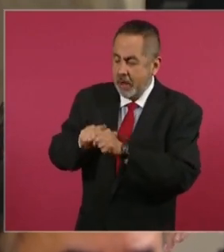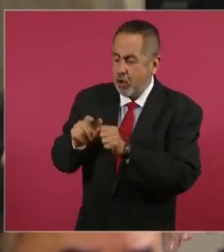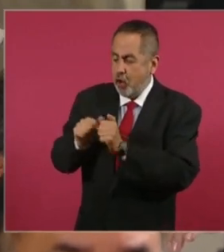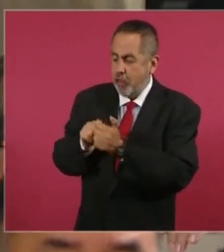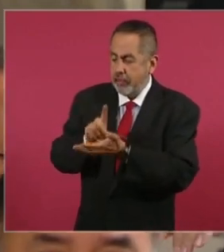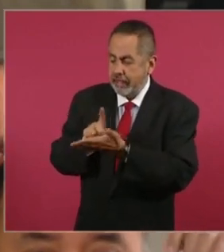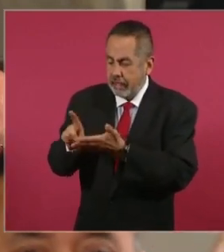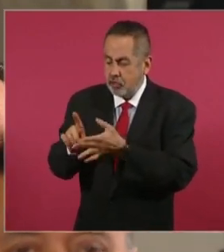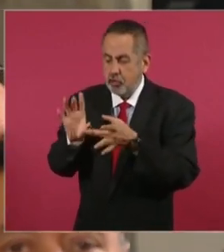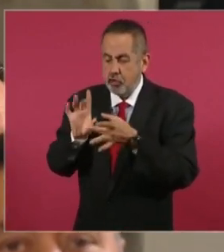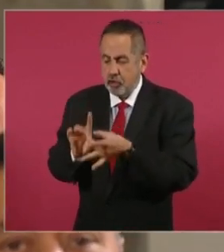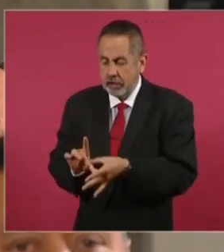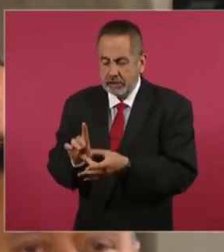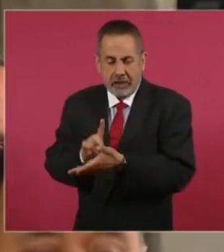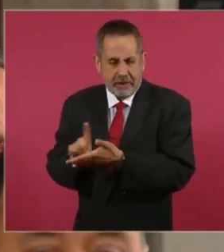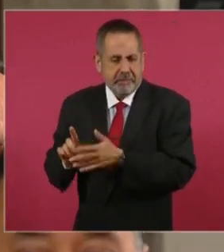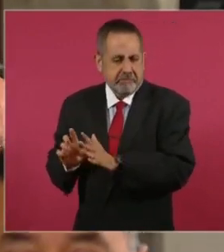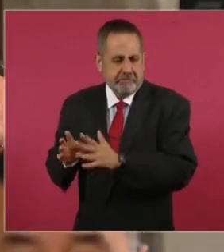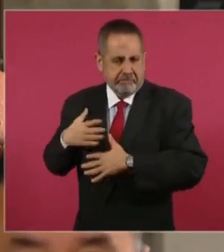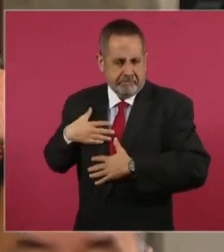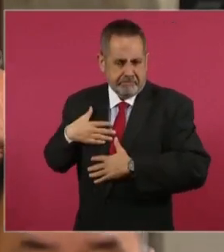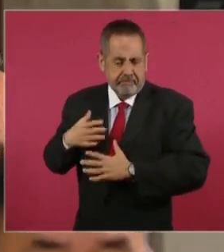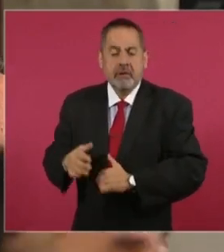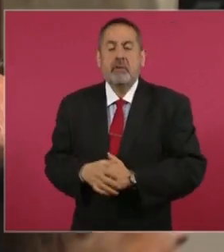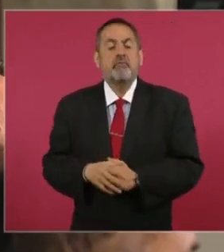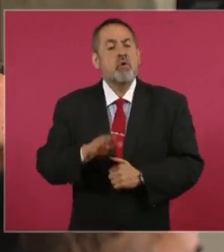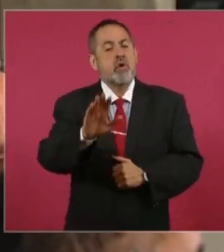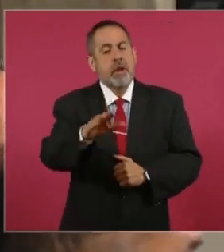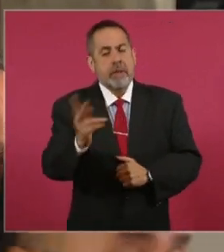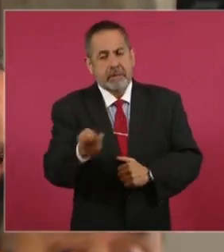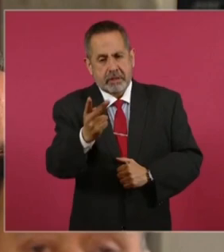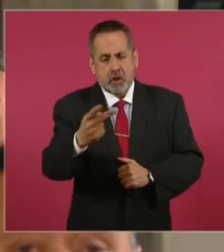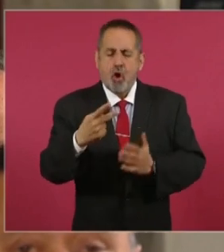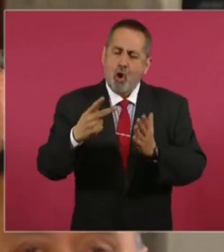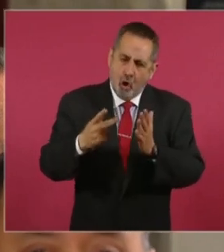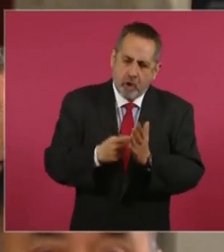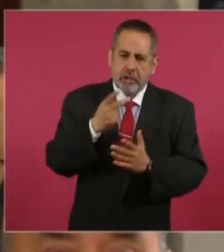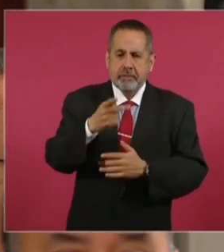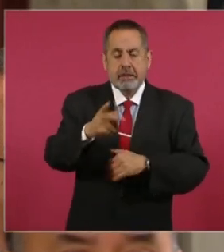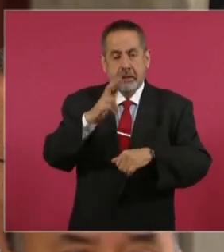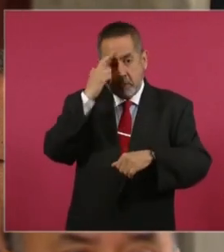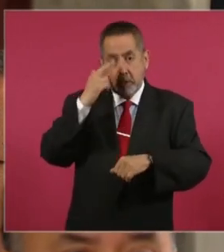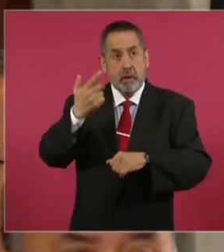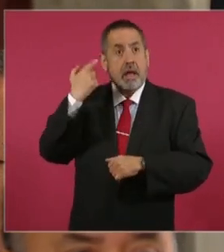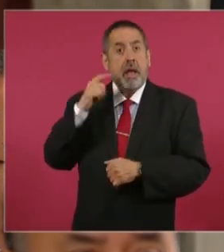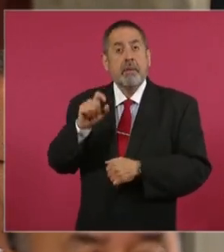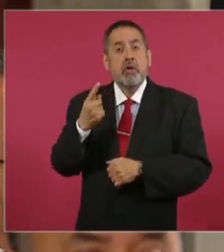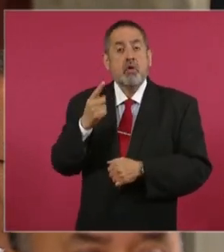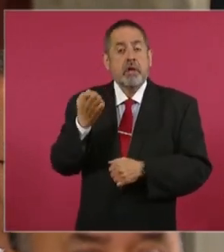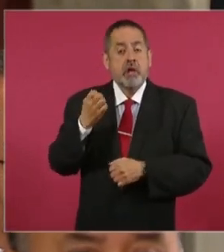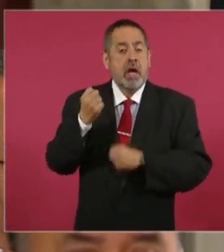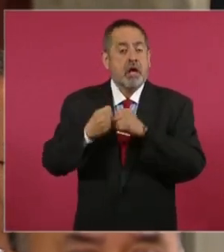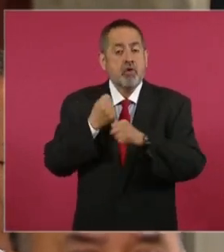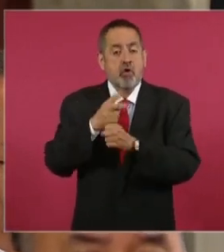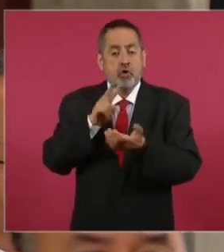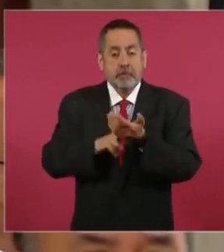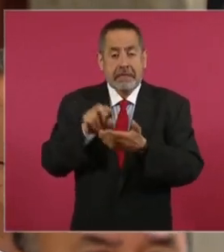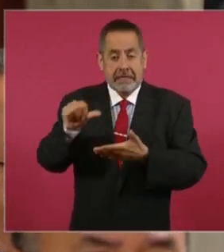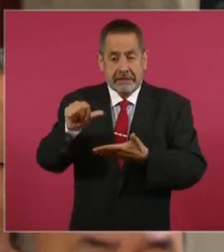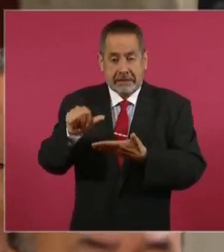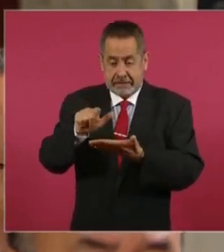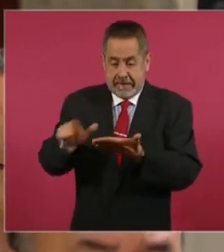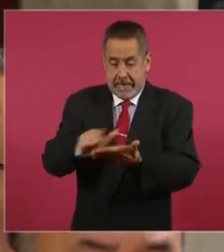Causas, Conectando Derechos. Señor presidente, una vez más le recuerdo que el 21 de enero de 2016 se aprobó una